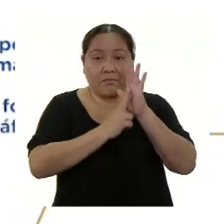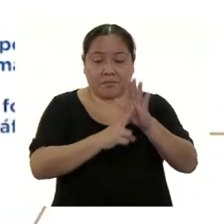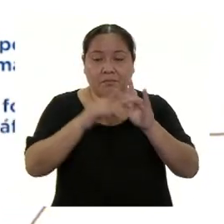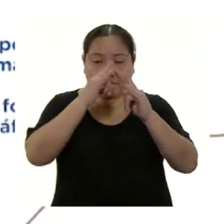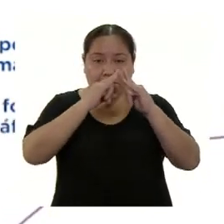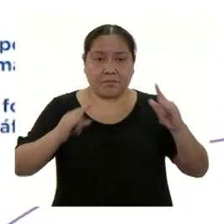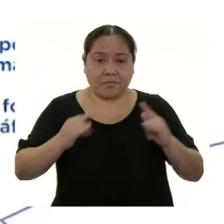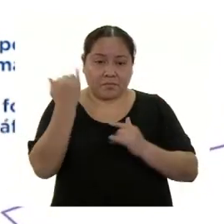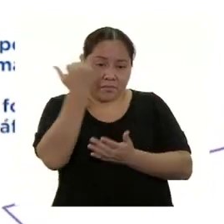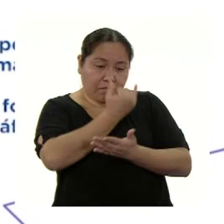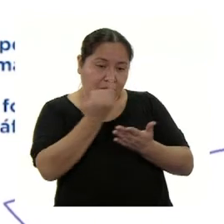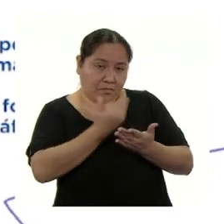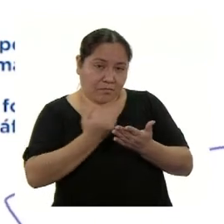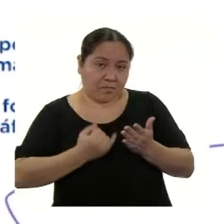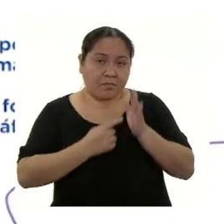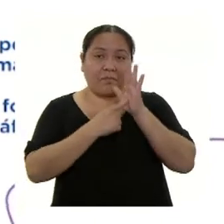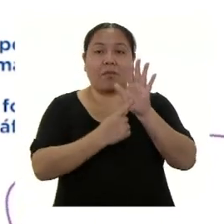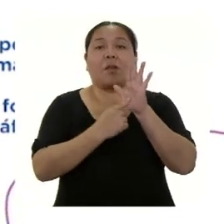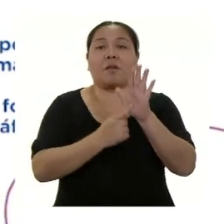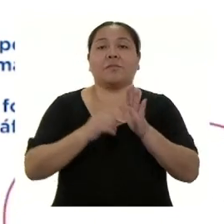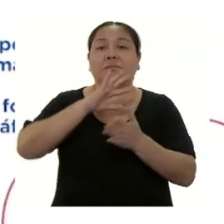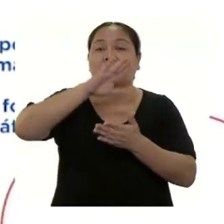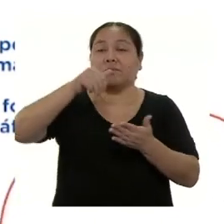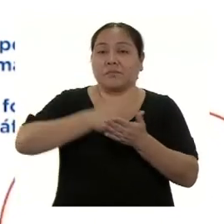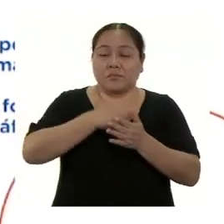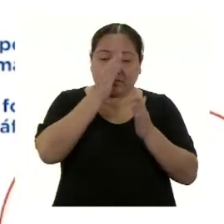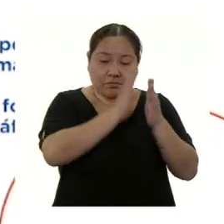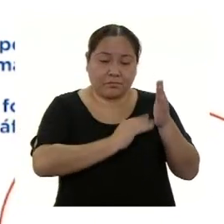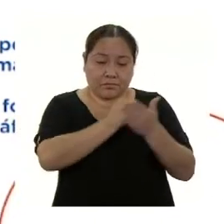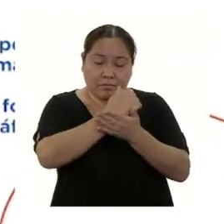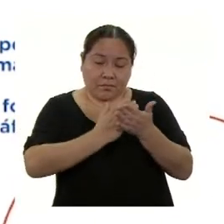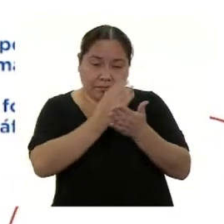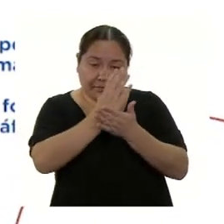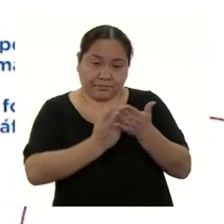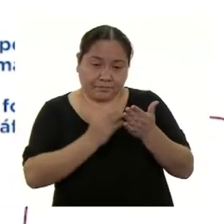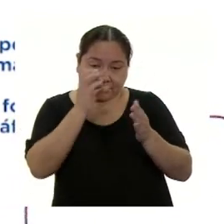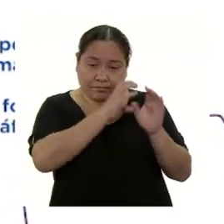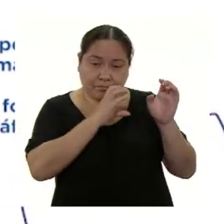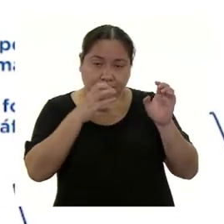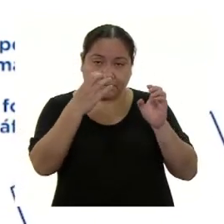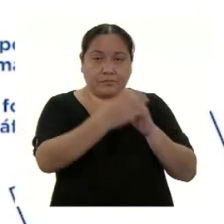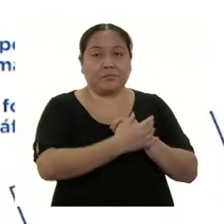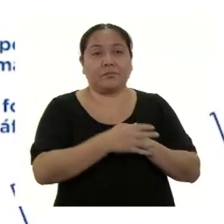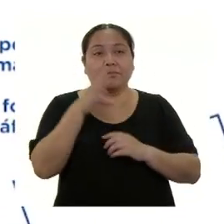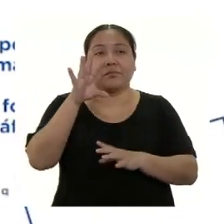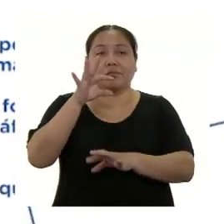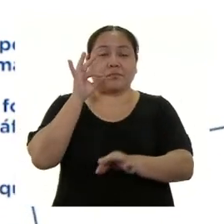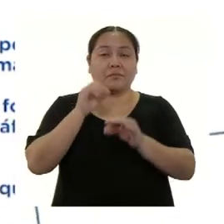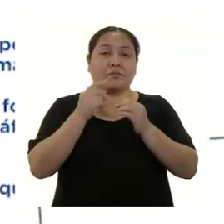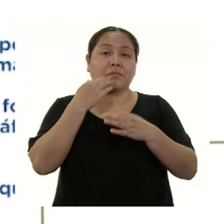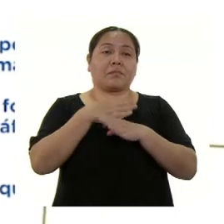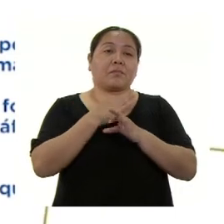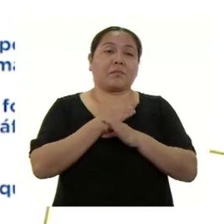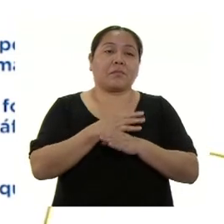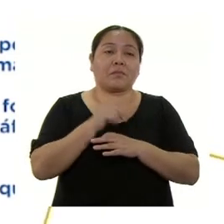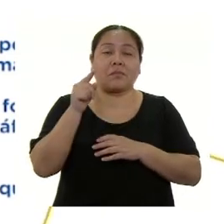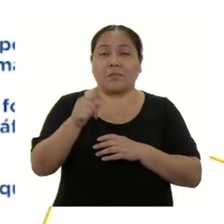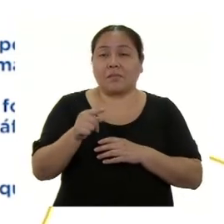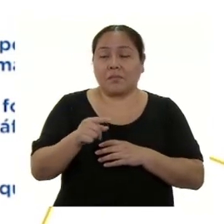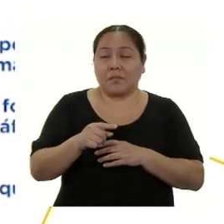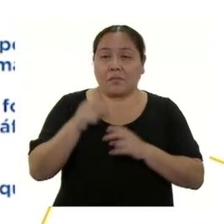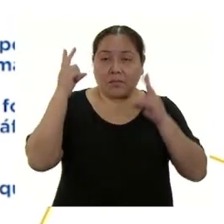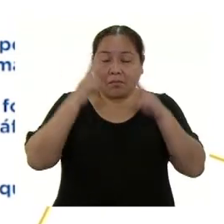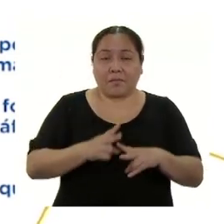con gráficos que expresen todos sus elementos. Seleccionar la estrategia que le resultó